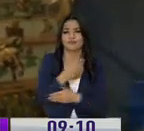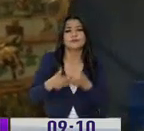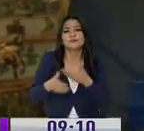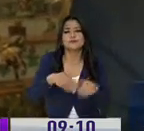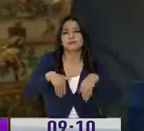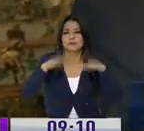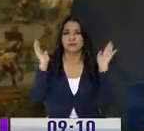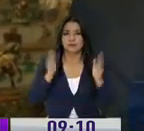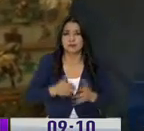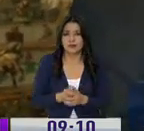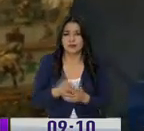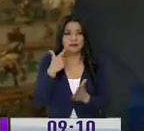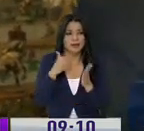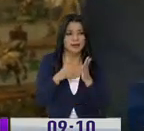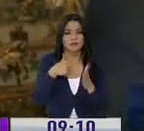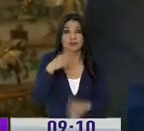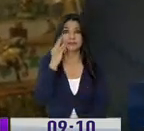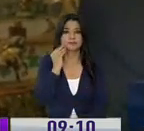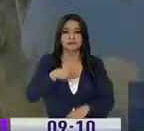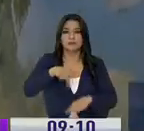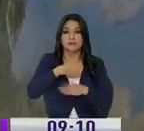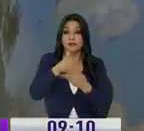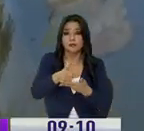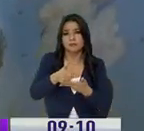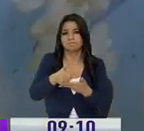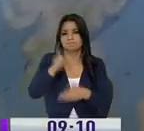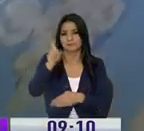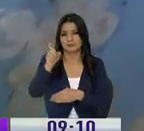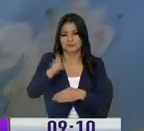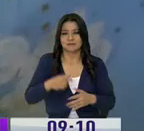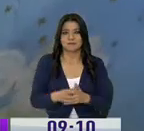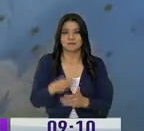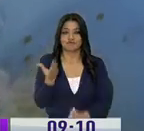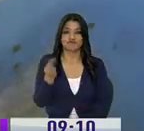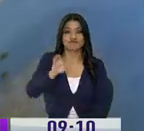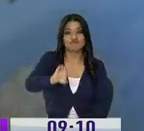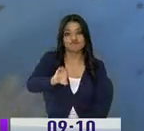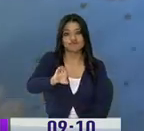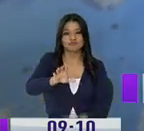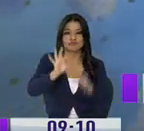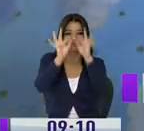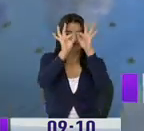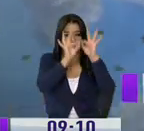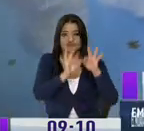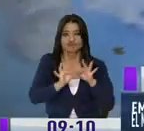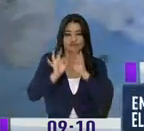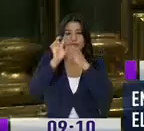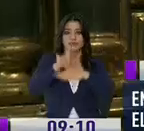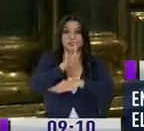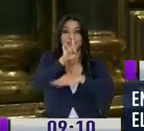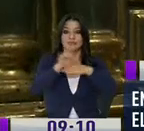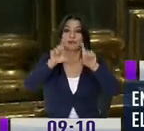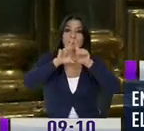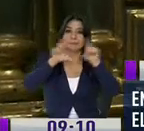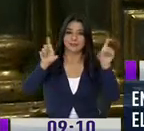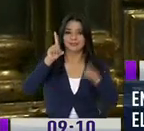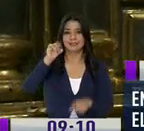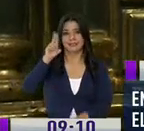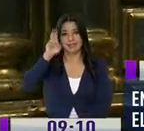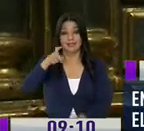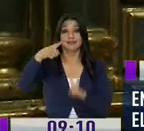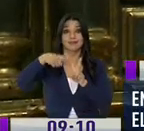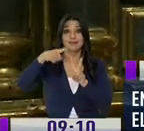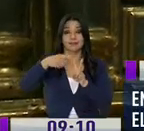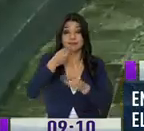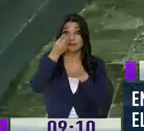falta ser un experto para poder ayudar. Sobre la inversión realizada para estas refacciones, los directivos de la empresa ejecutora decidieron